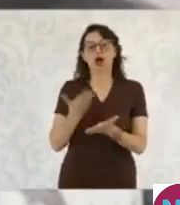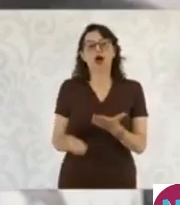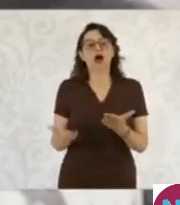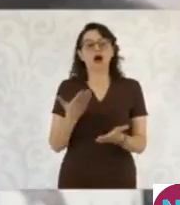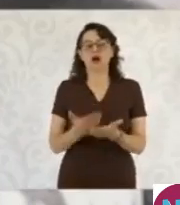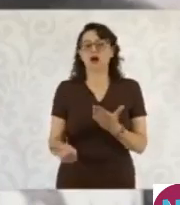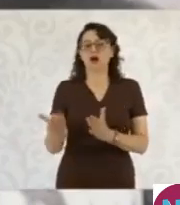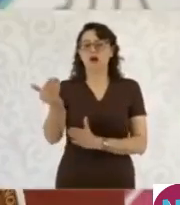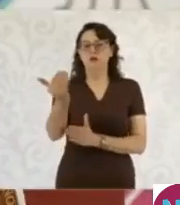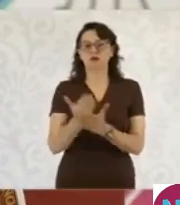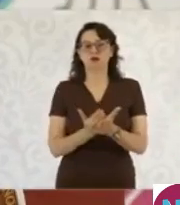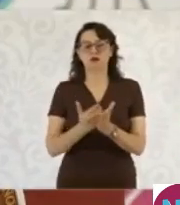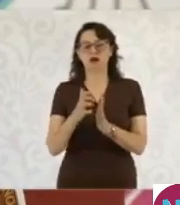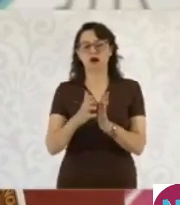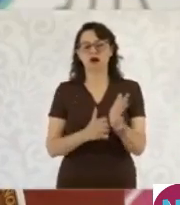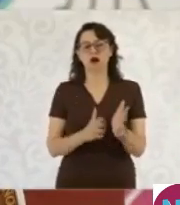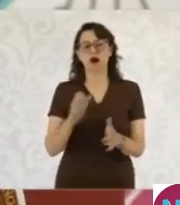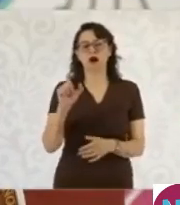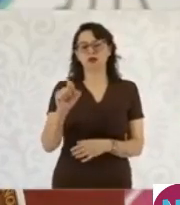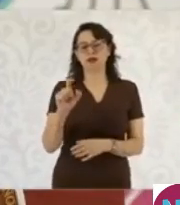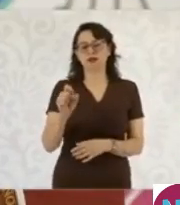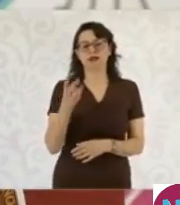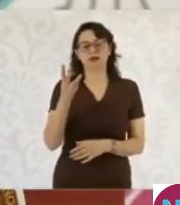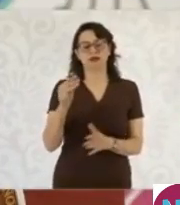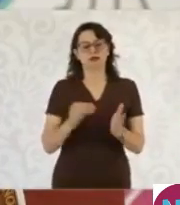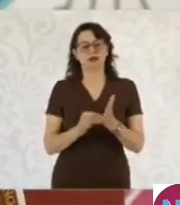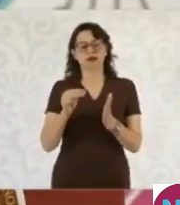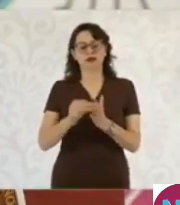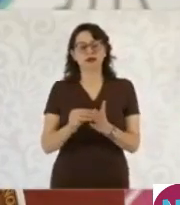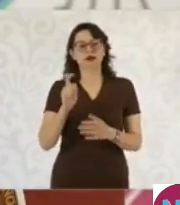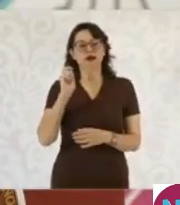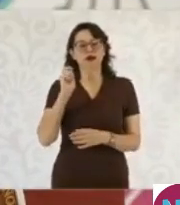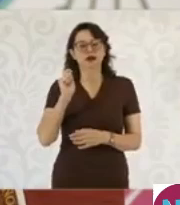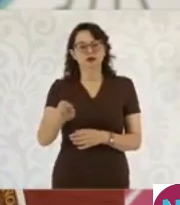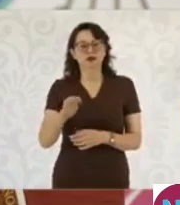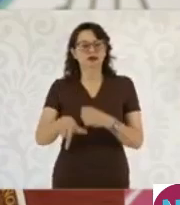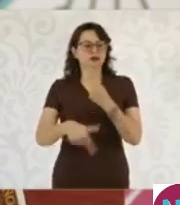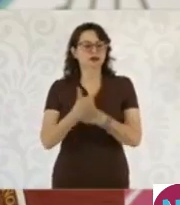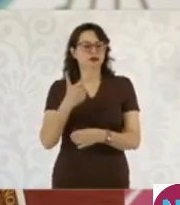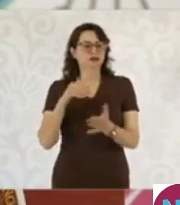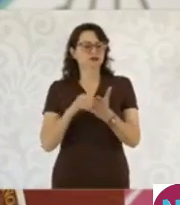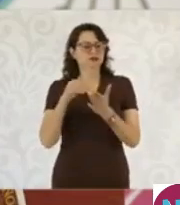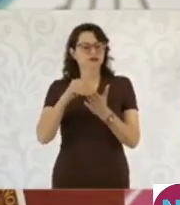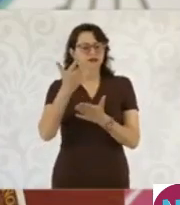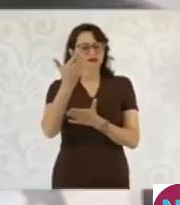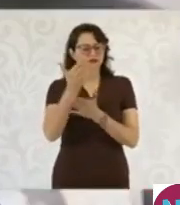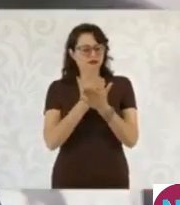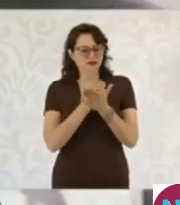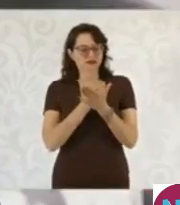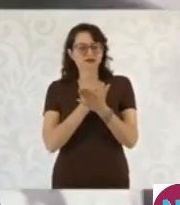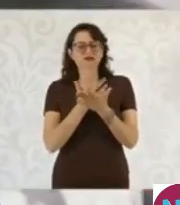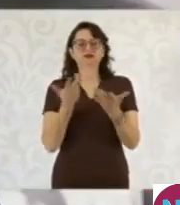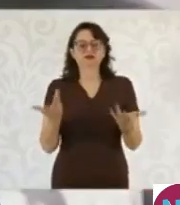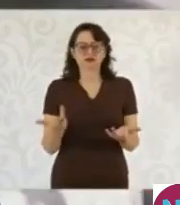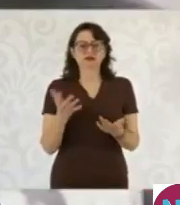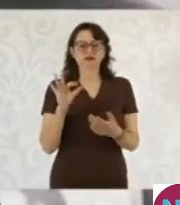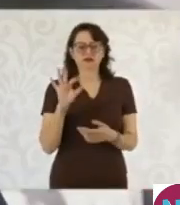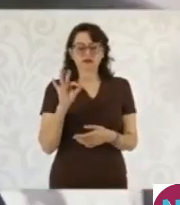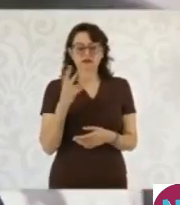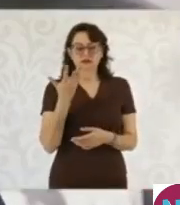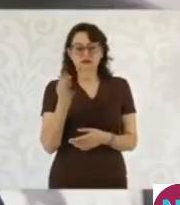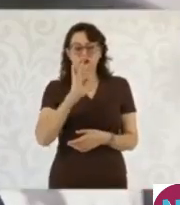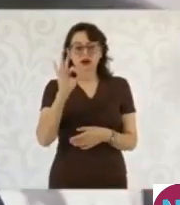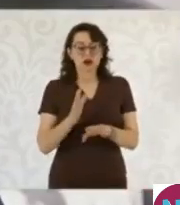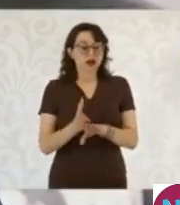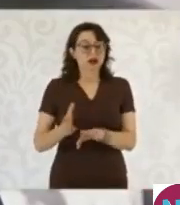millones de pesos, es decir, un ahorro de casi 12,000 millones de pesos y un ahorro casi de 45% con respecto a los precios de